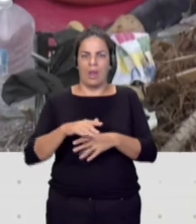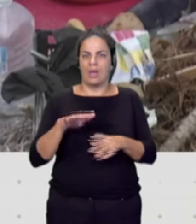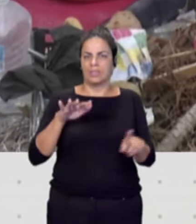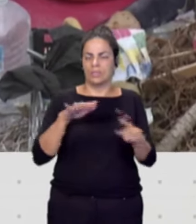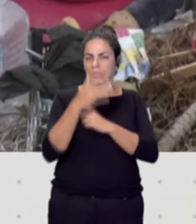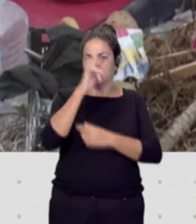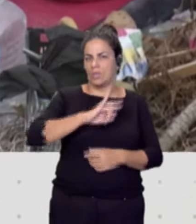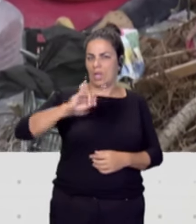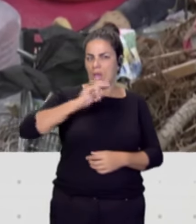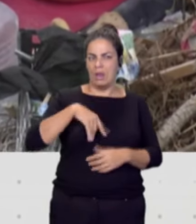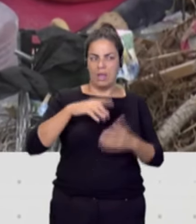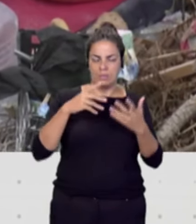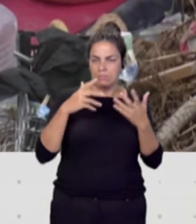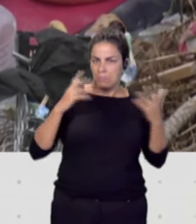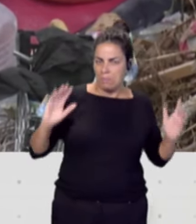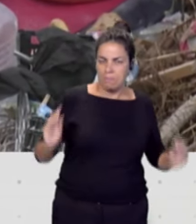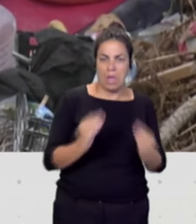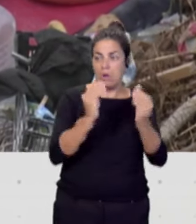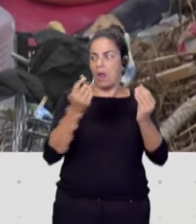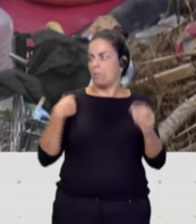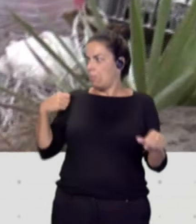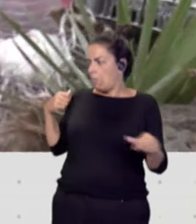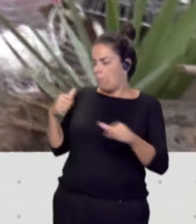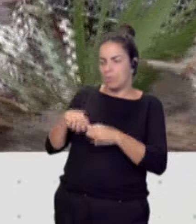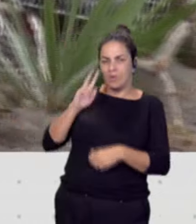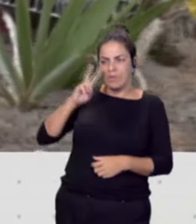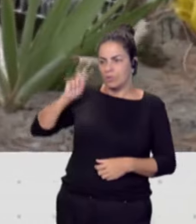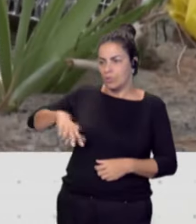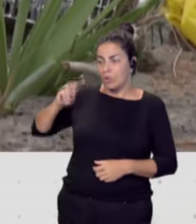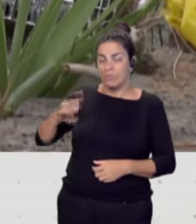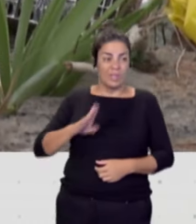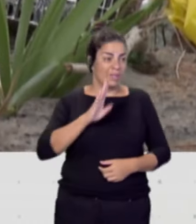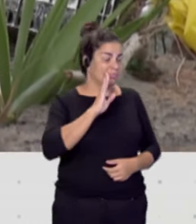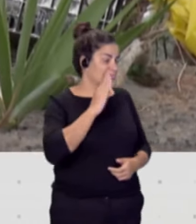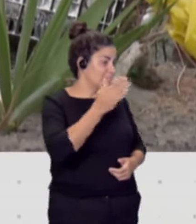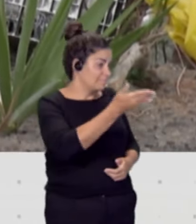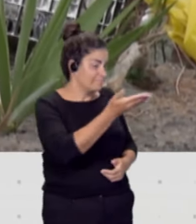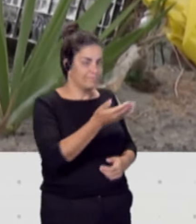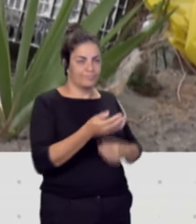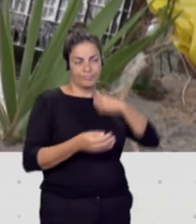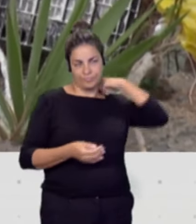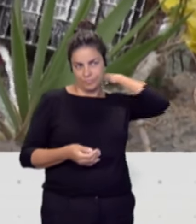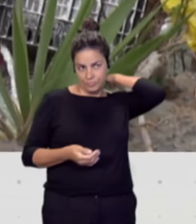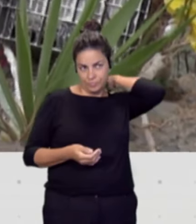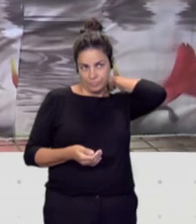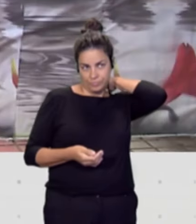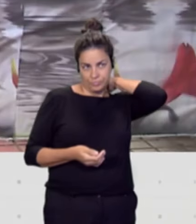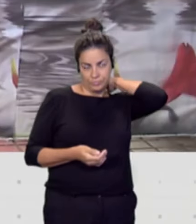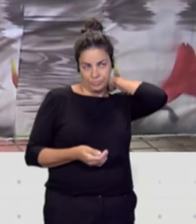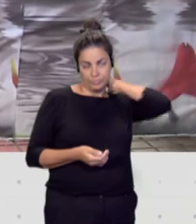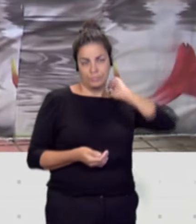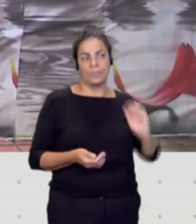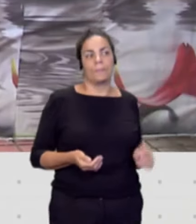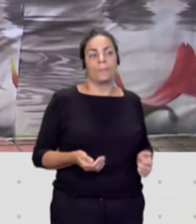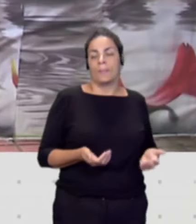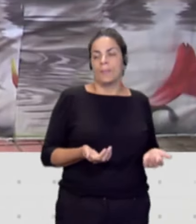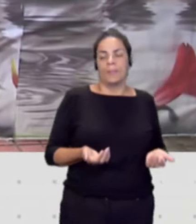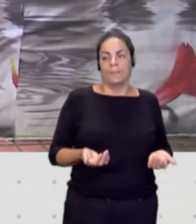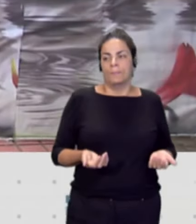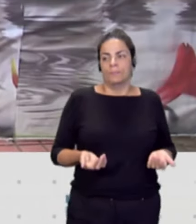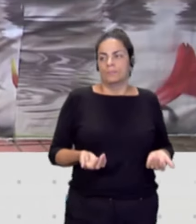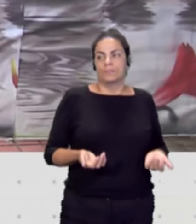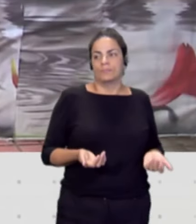momentos. Pues justo lo que acabas de decir, o sea, resulta impensable, resulta algo inimaginable,